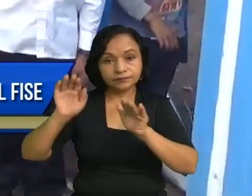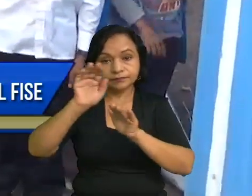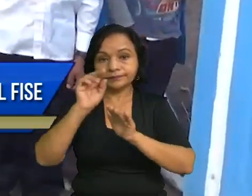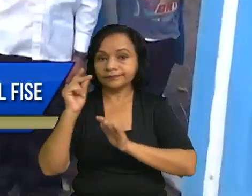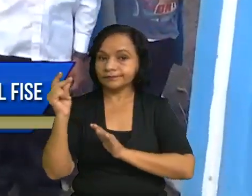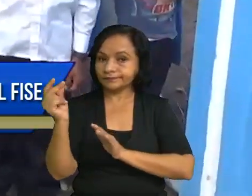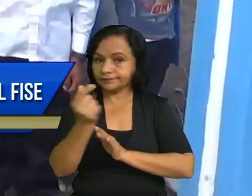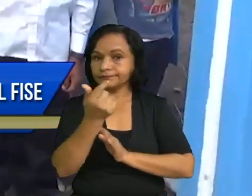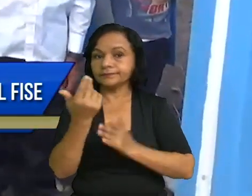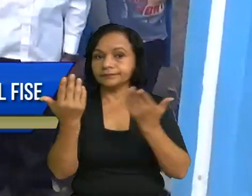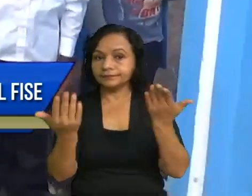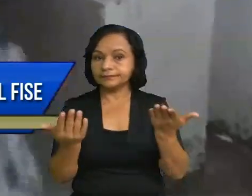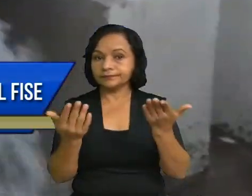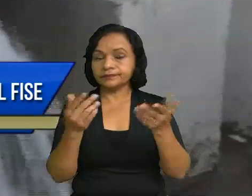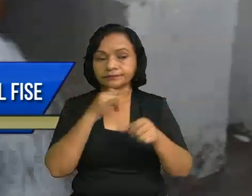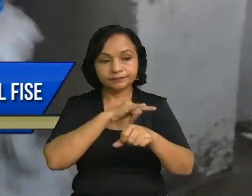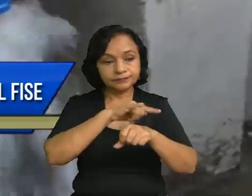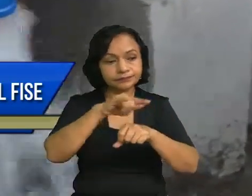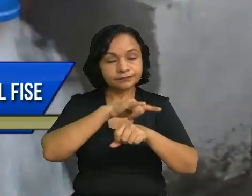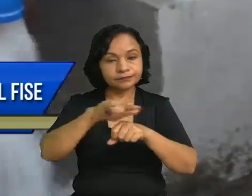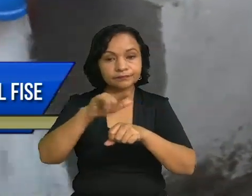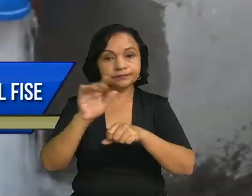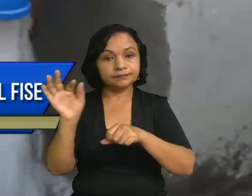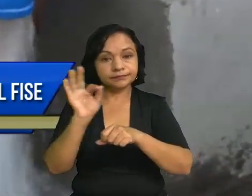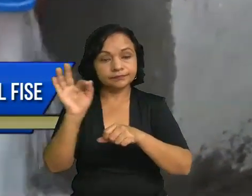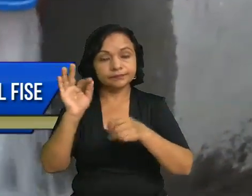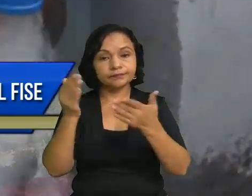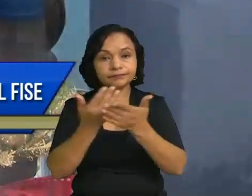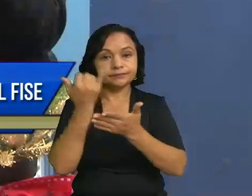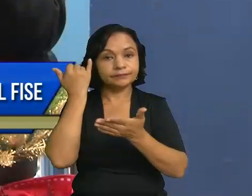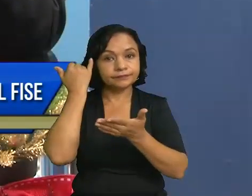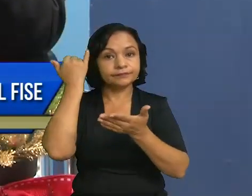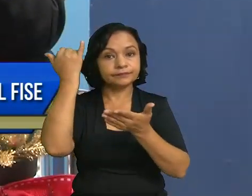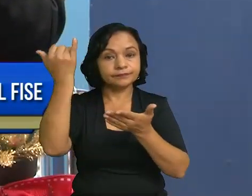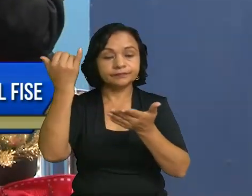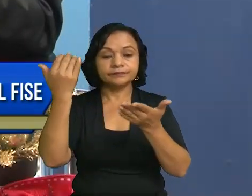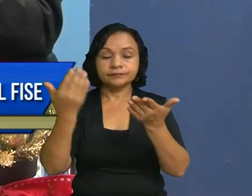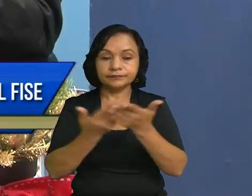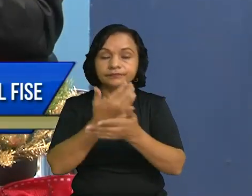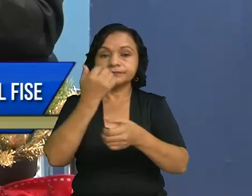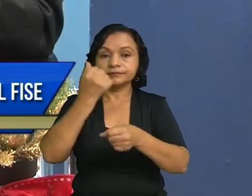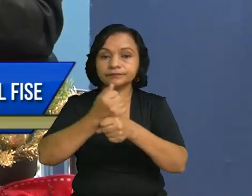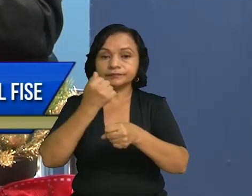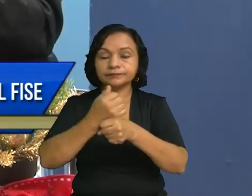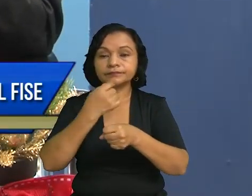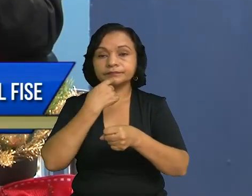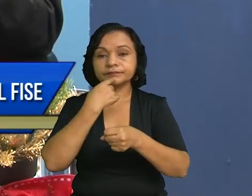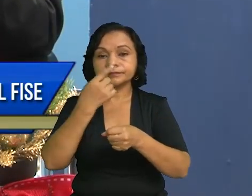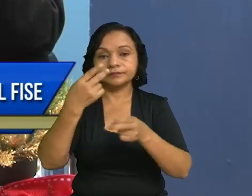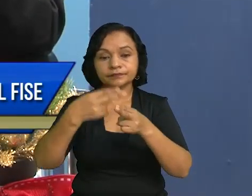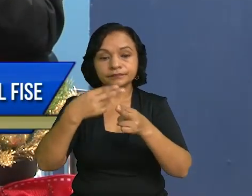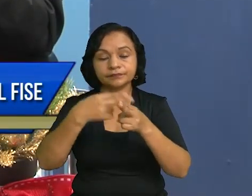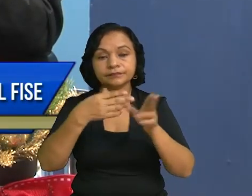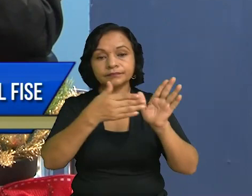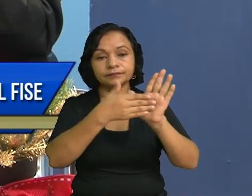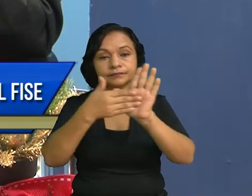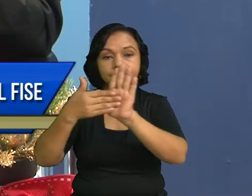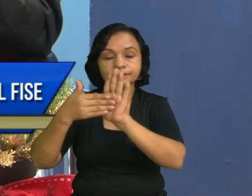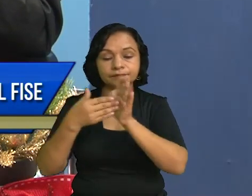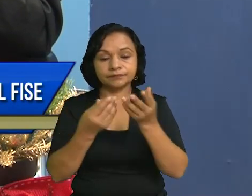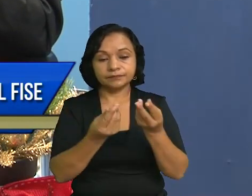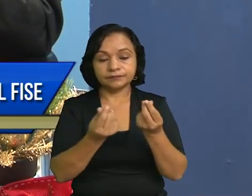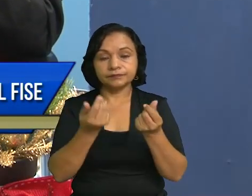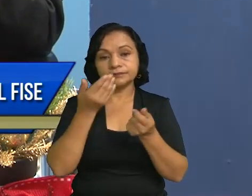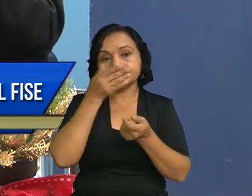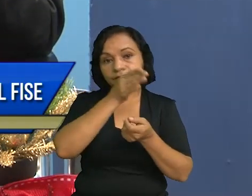rápido entonces tenemos que buscar una estrategia creativa y esa estrategia es lo que le llamamos nosotros el modelo territorial de